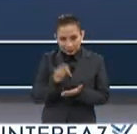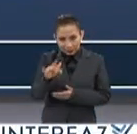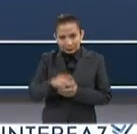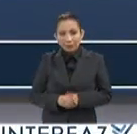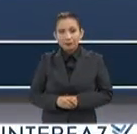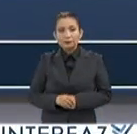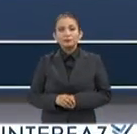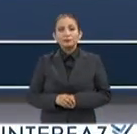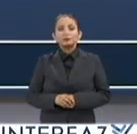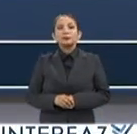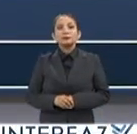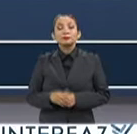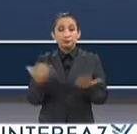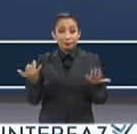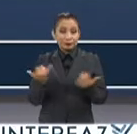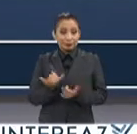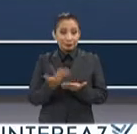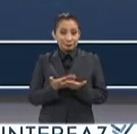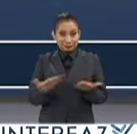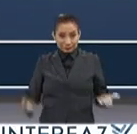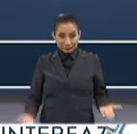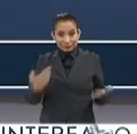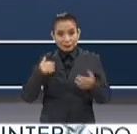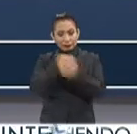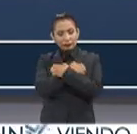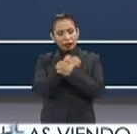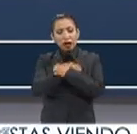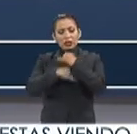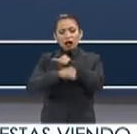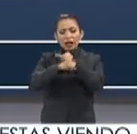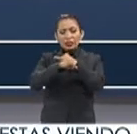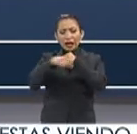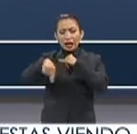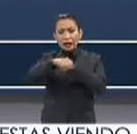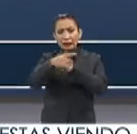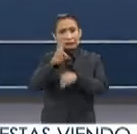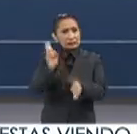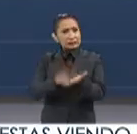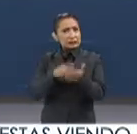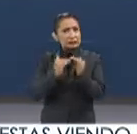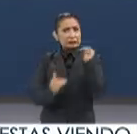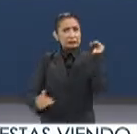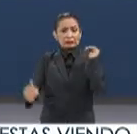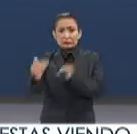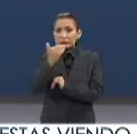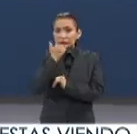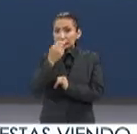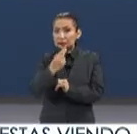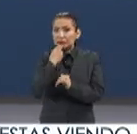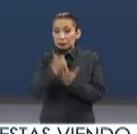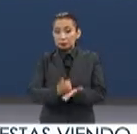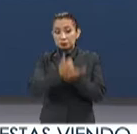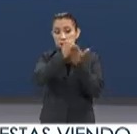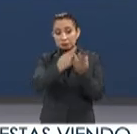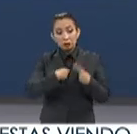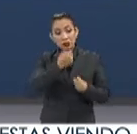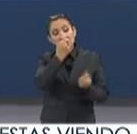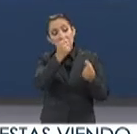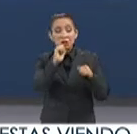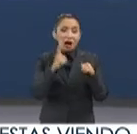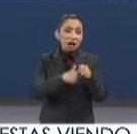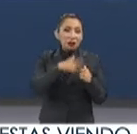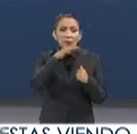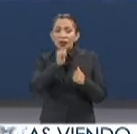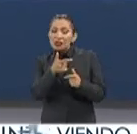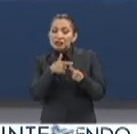gracias. Hasta luego. Y bueno, pues la educación a distancia se ha consolidado como una verdadera opción para personas que por alguna razón